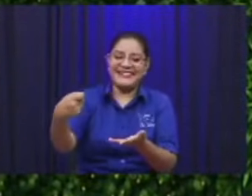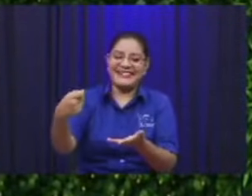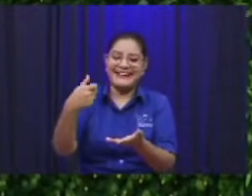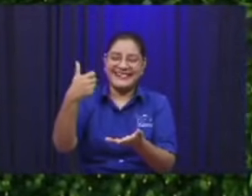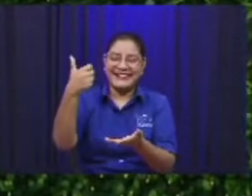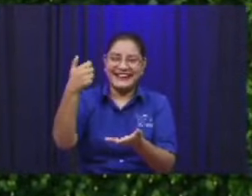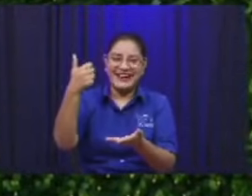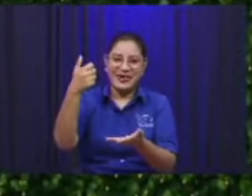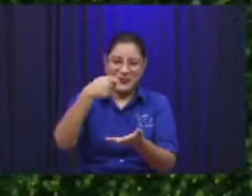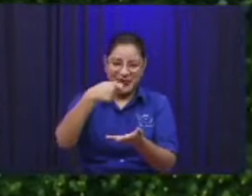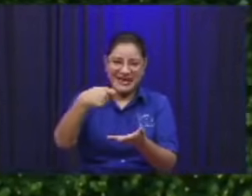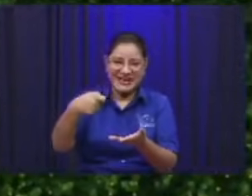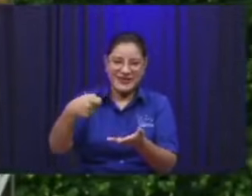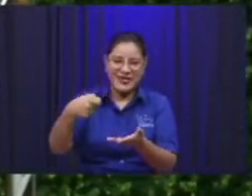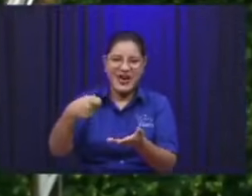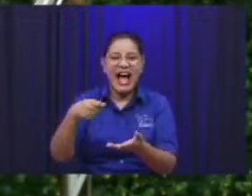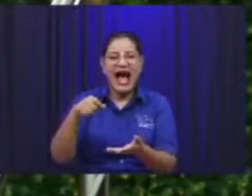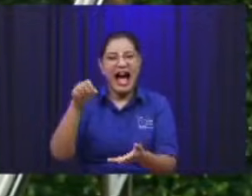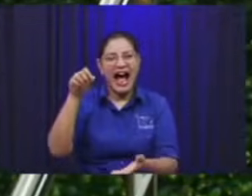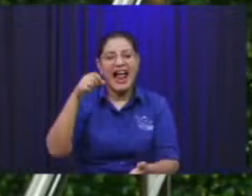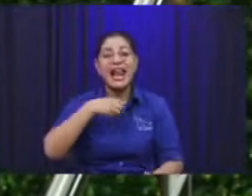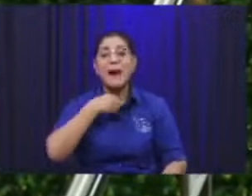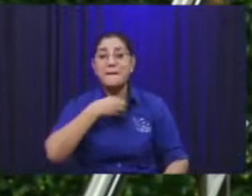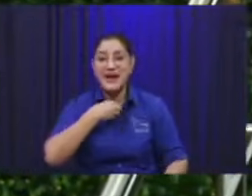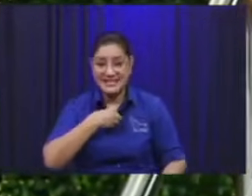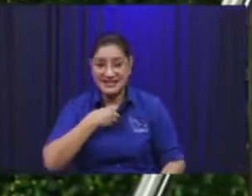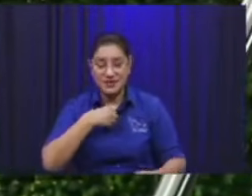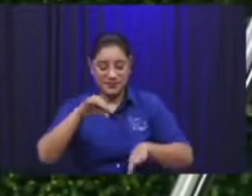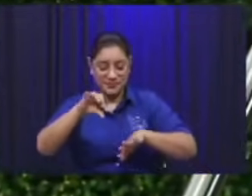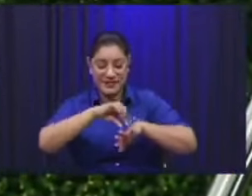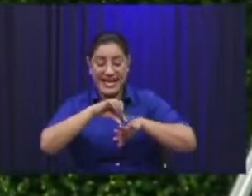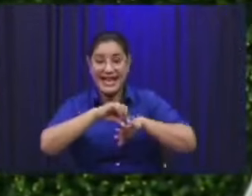coming soon punzón